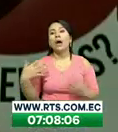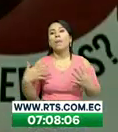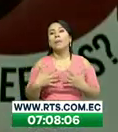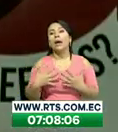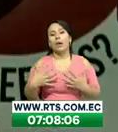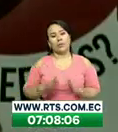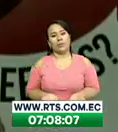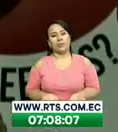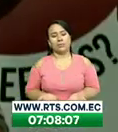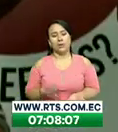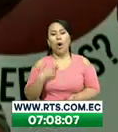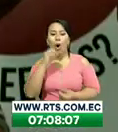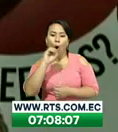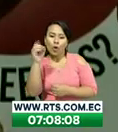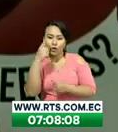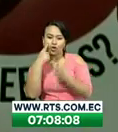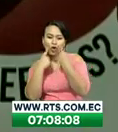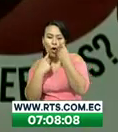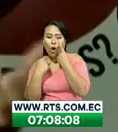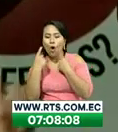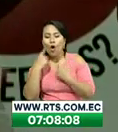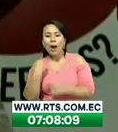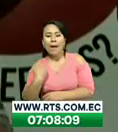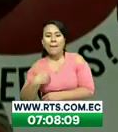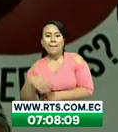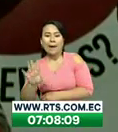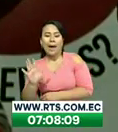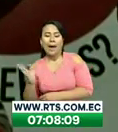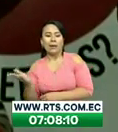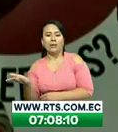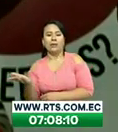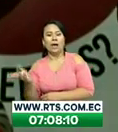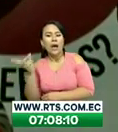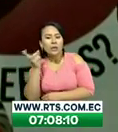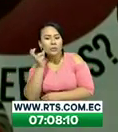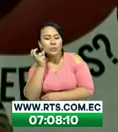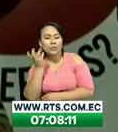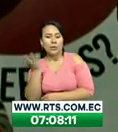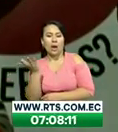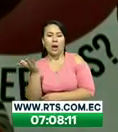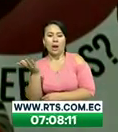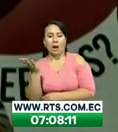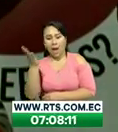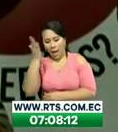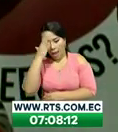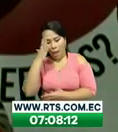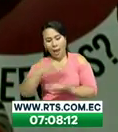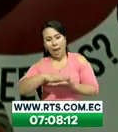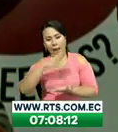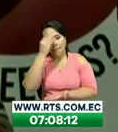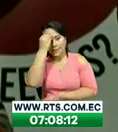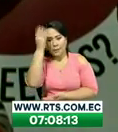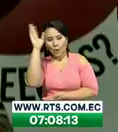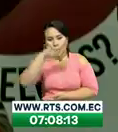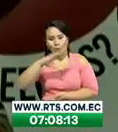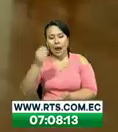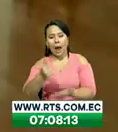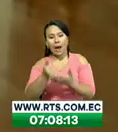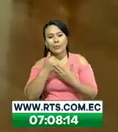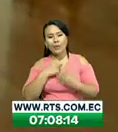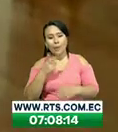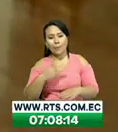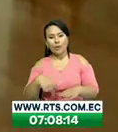ejemplo, o llora por ir, si va a ir al espacio, hay que escuchar estas señales y efectivamente buscar ayuda